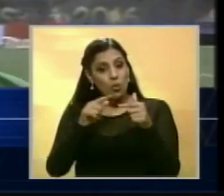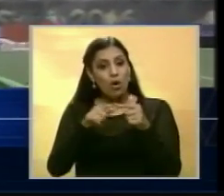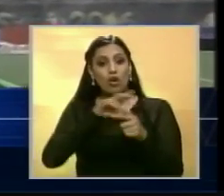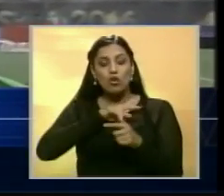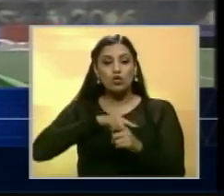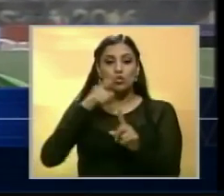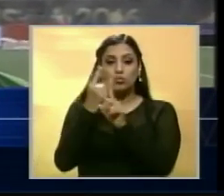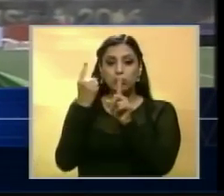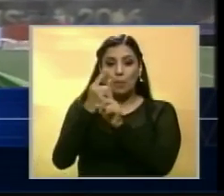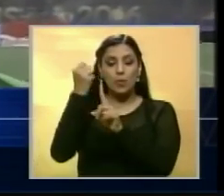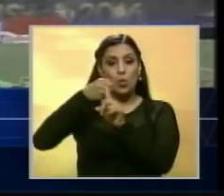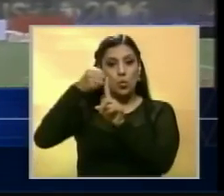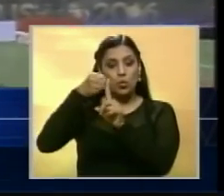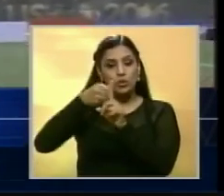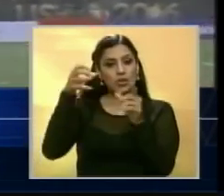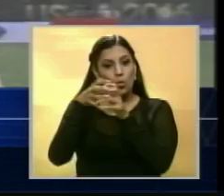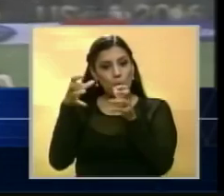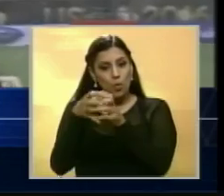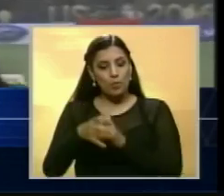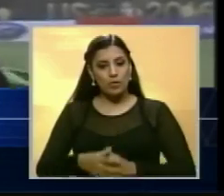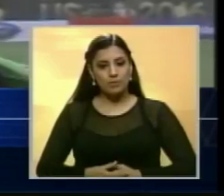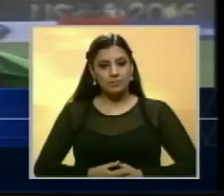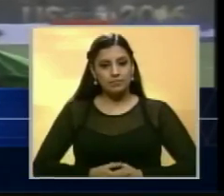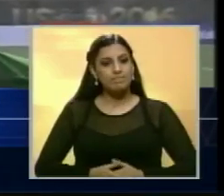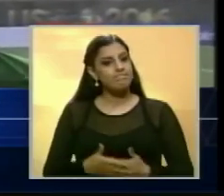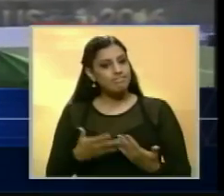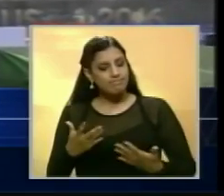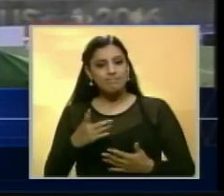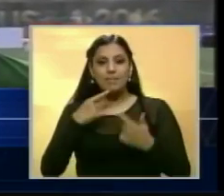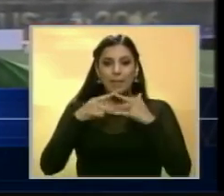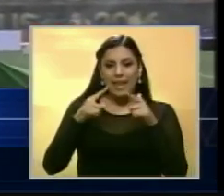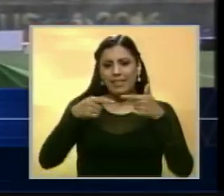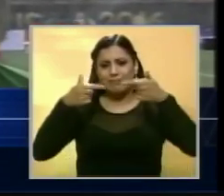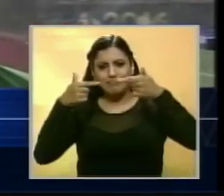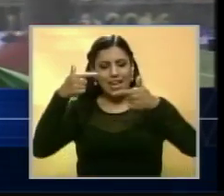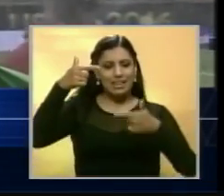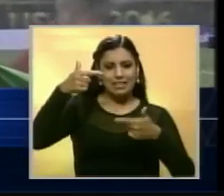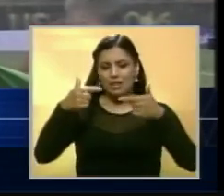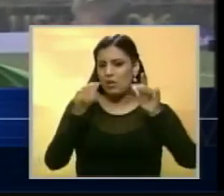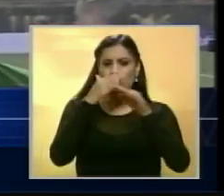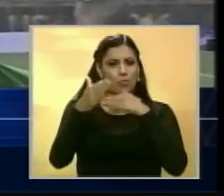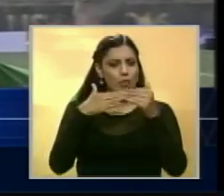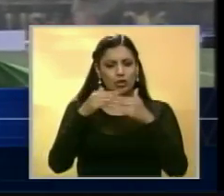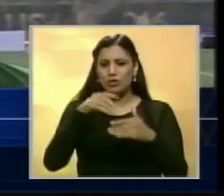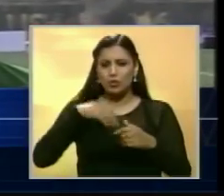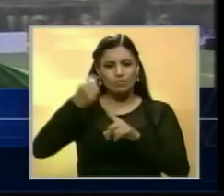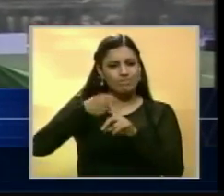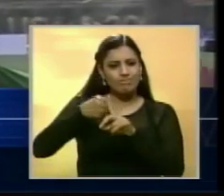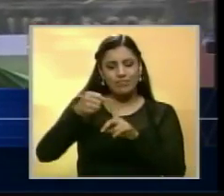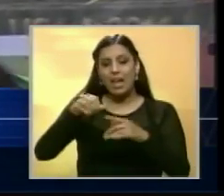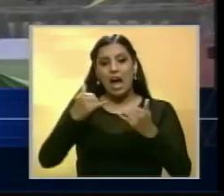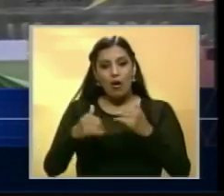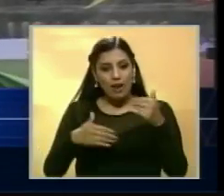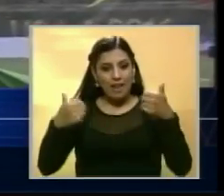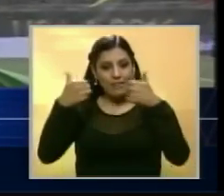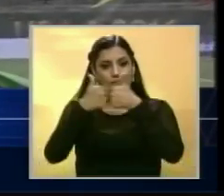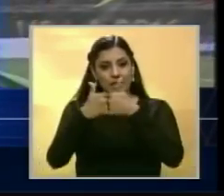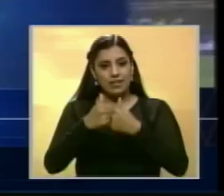Estamos compitiendo, estamos luchando cada partido. Perdamos, empatemos, ganamos, vamos a dejar todo y bueno, ahora pensar en cuartos de final.